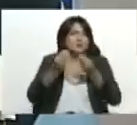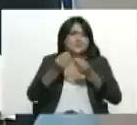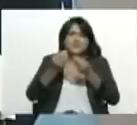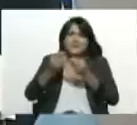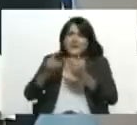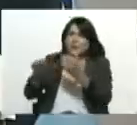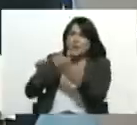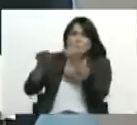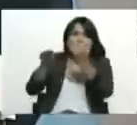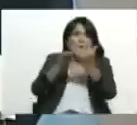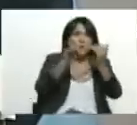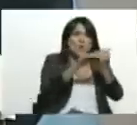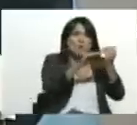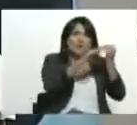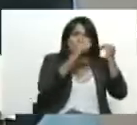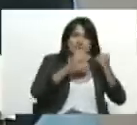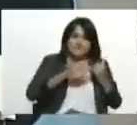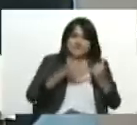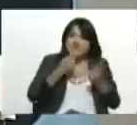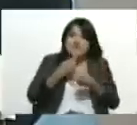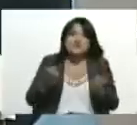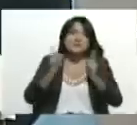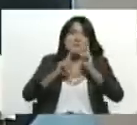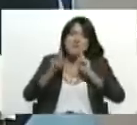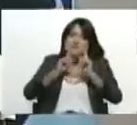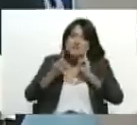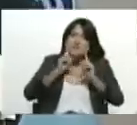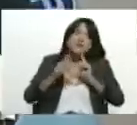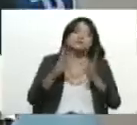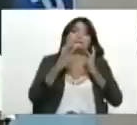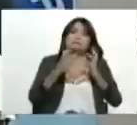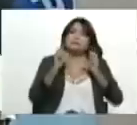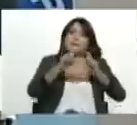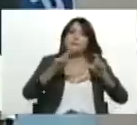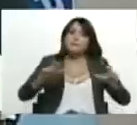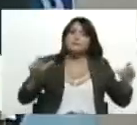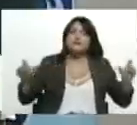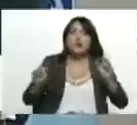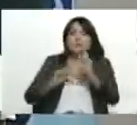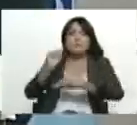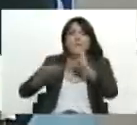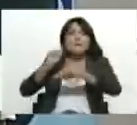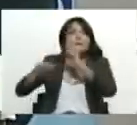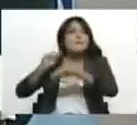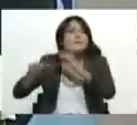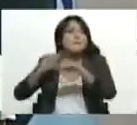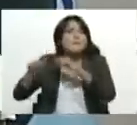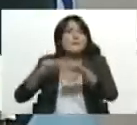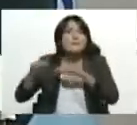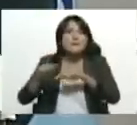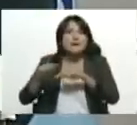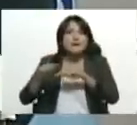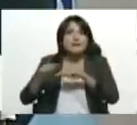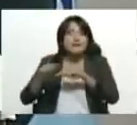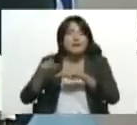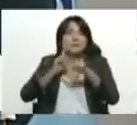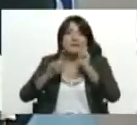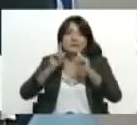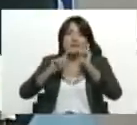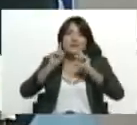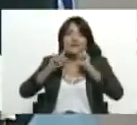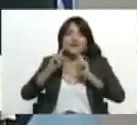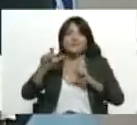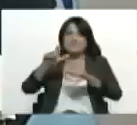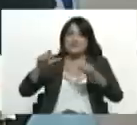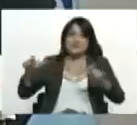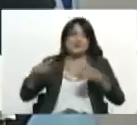sujetos miren nadie les cree usted vieran las las insultos las los dicterios que le lanza a la gente cuando esto mal lo